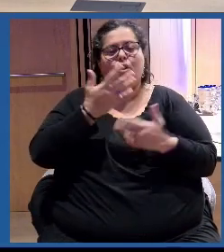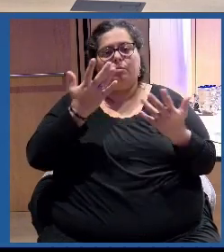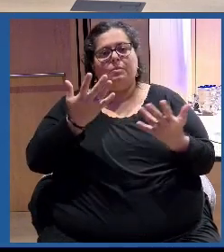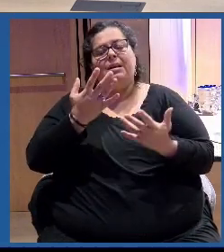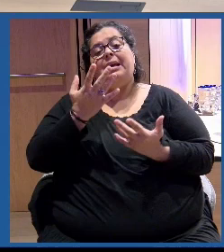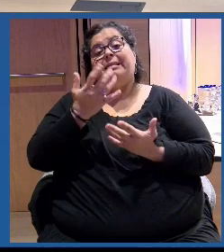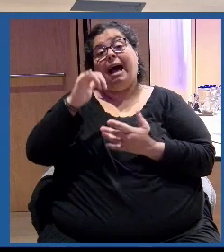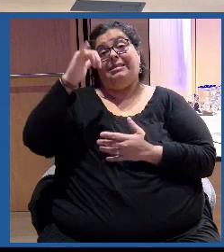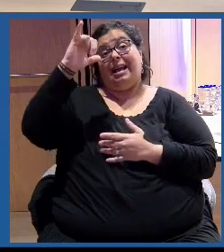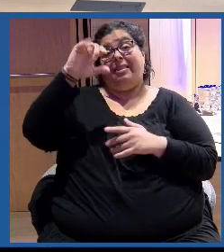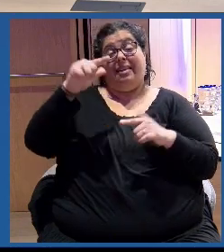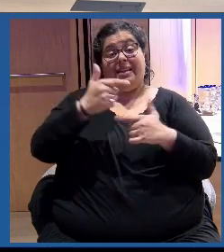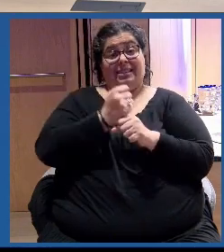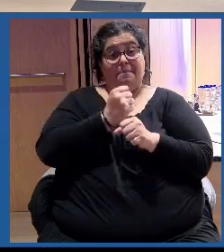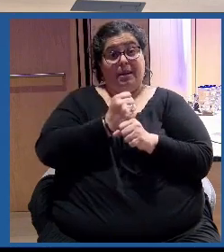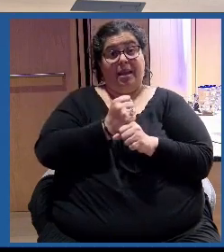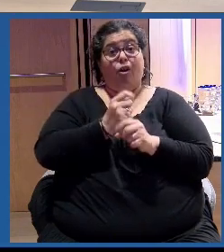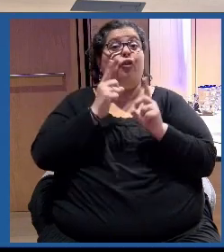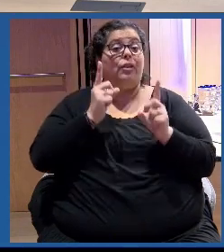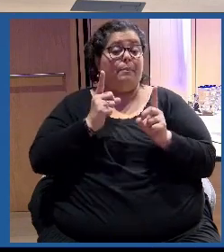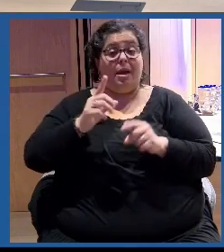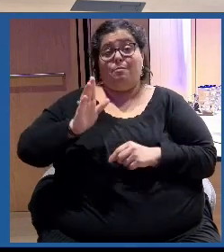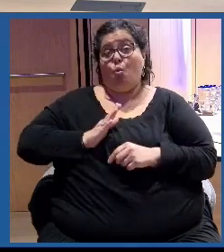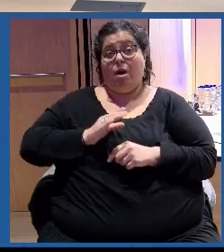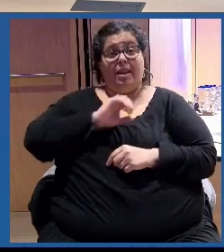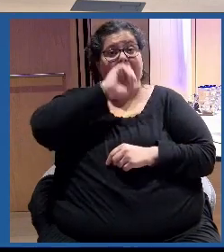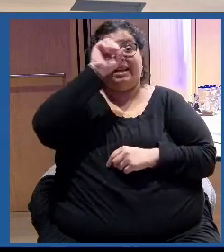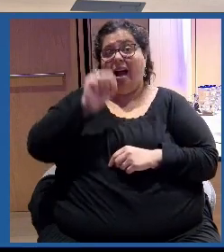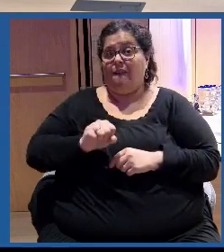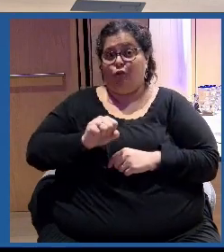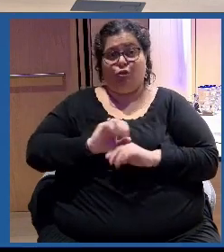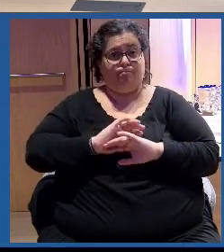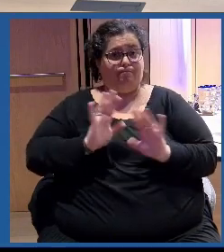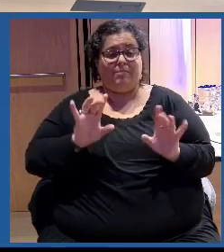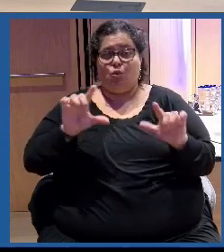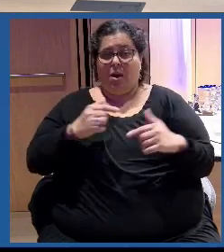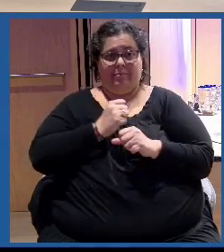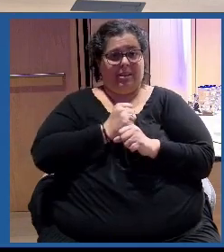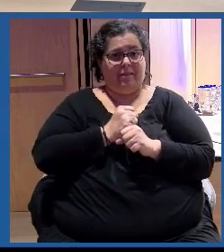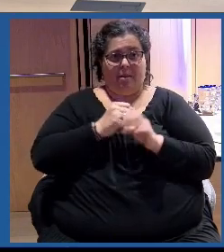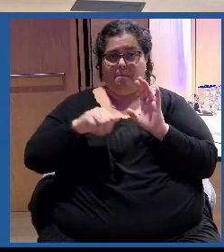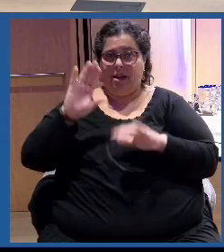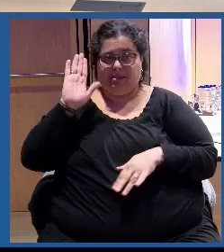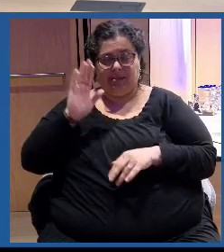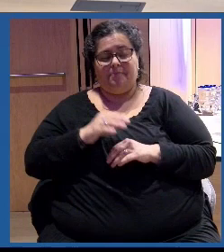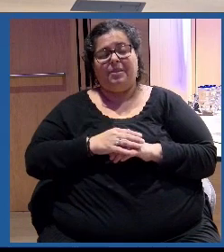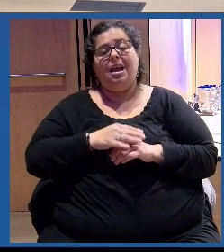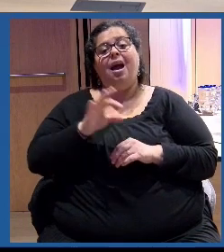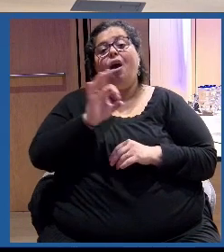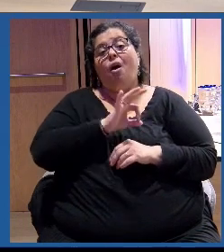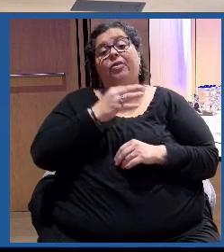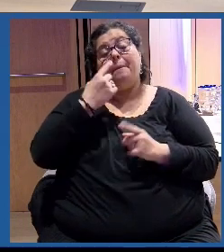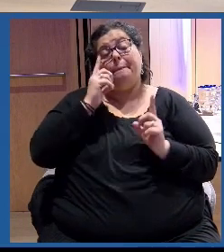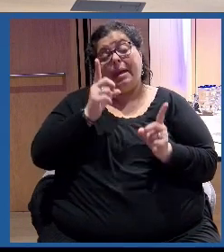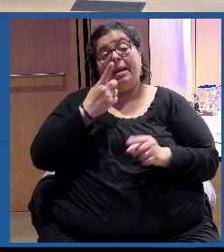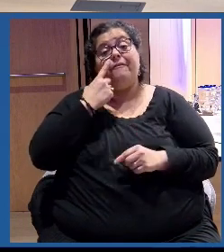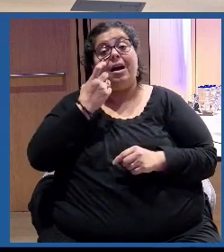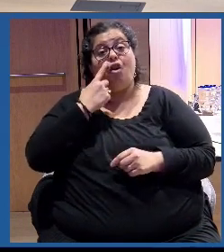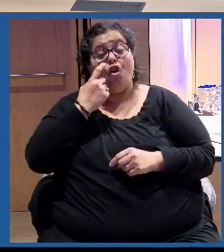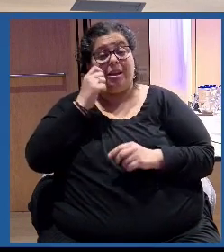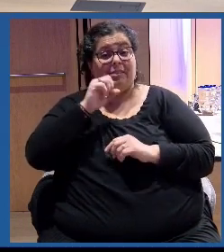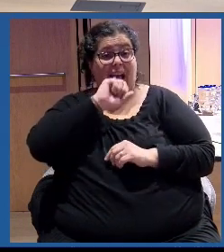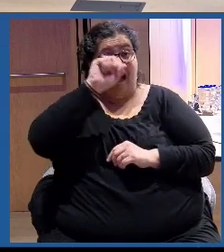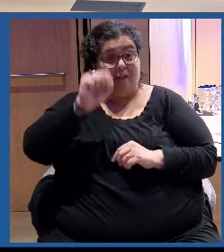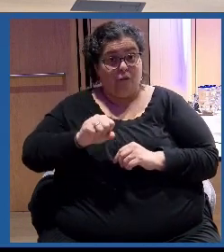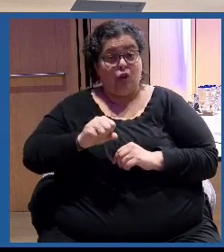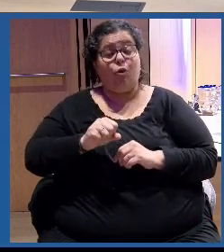más arriba en eso son las mujeres afrodescendientes, luego están los varones afro y las mujeres no